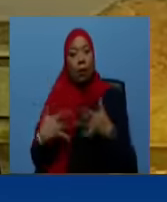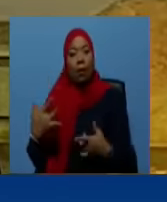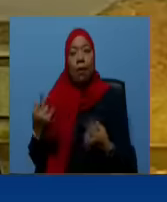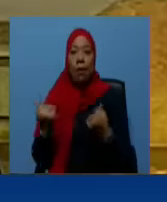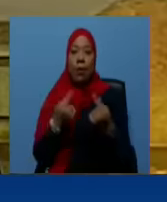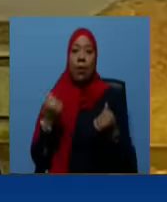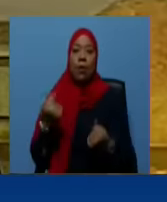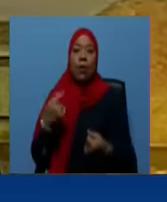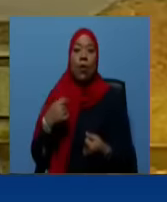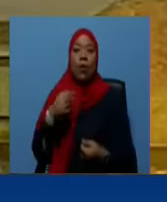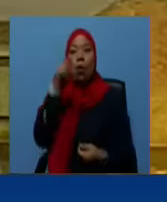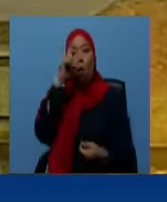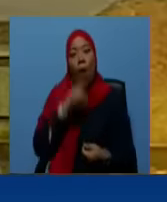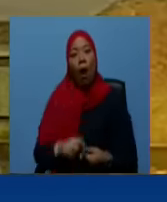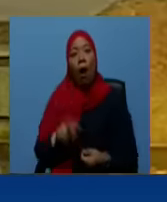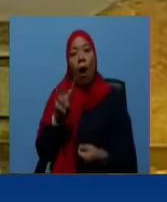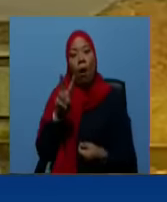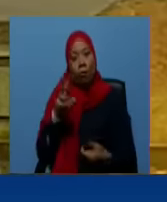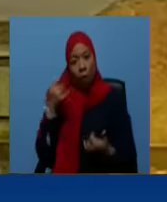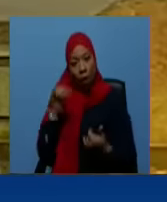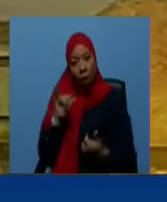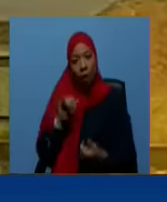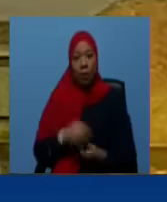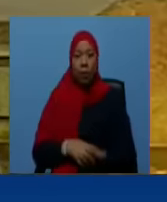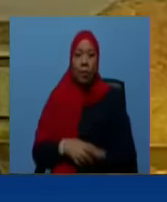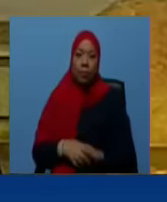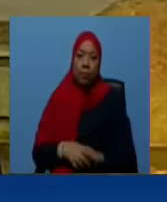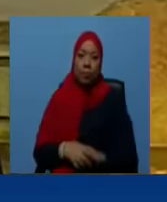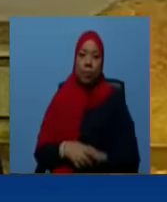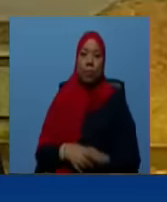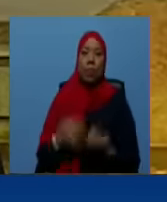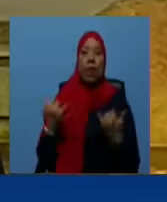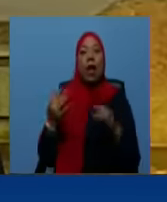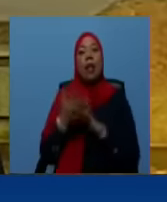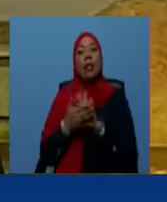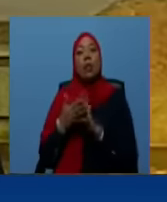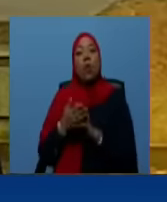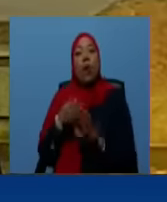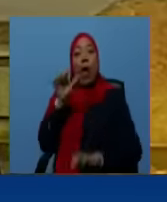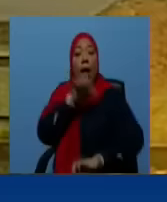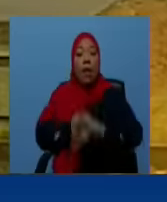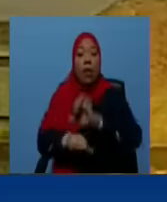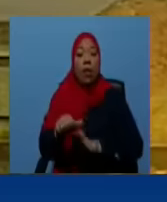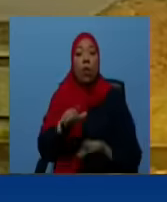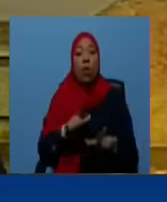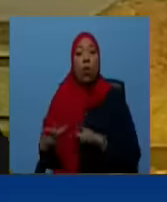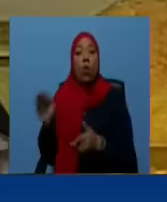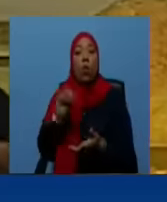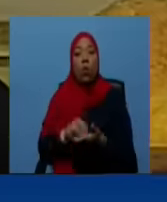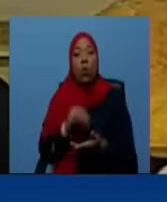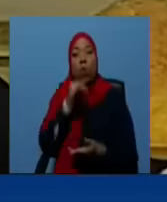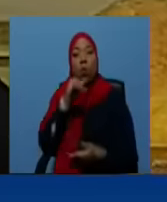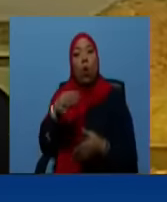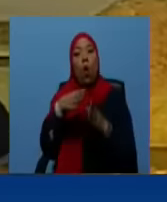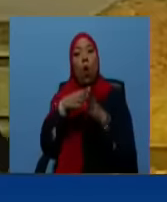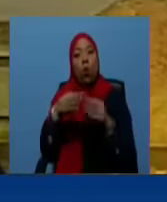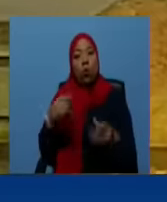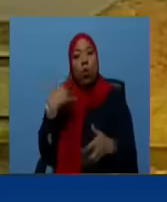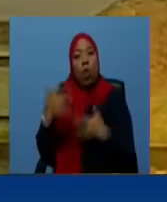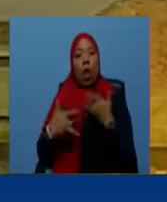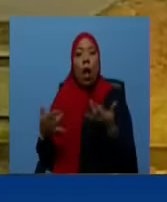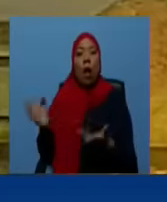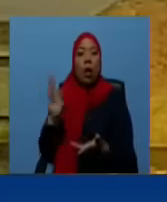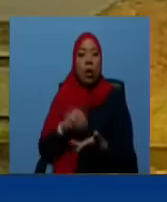prosperidad económica en los años que están por venir, ya se subsane y se cure esa herida y regresen todos aquellos que quieran